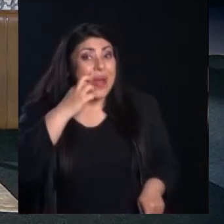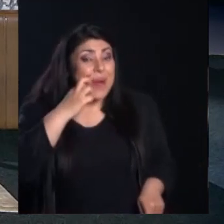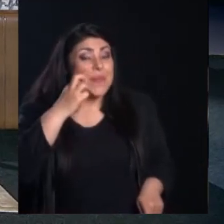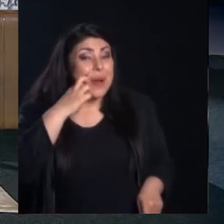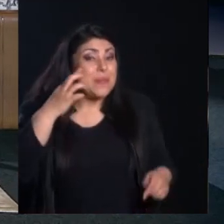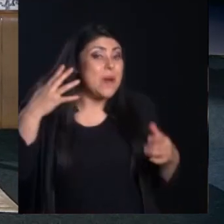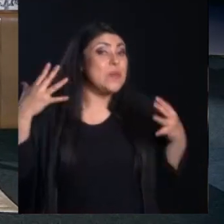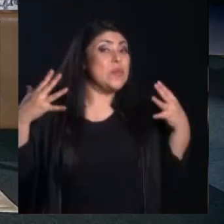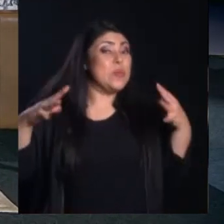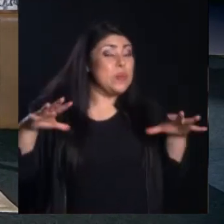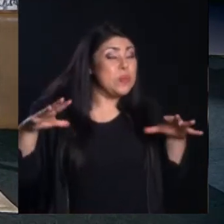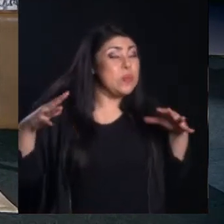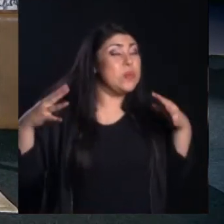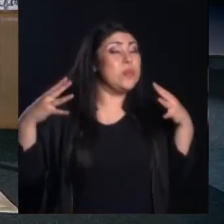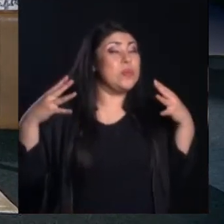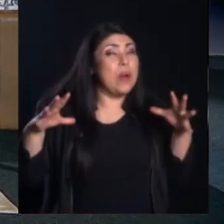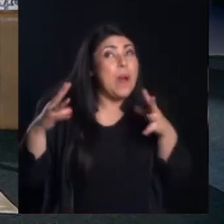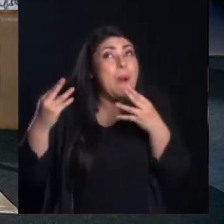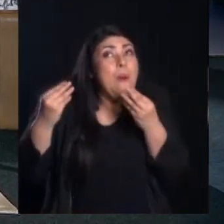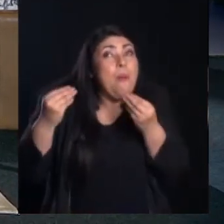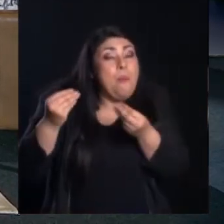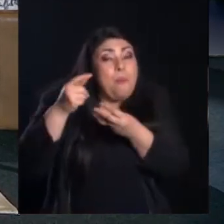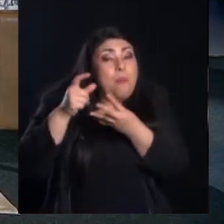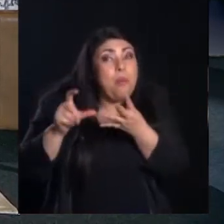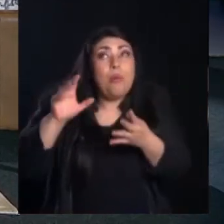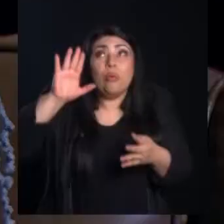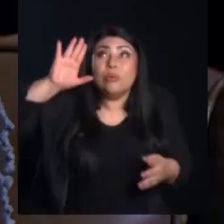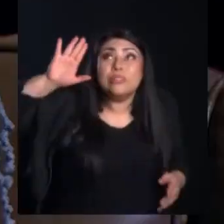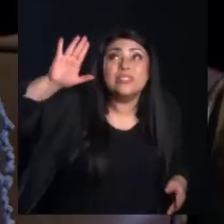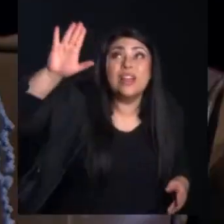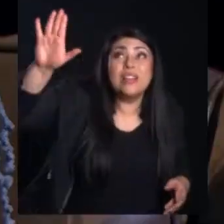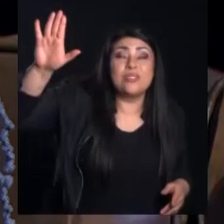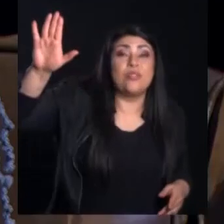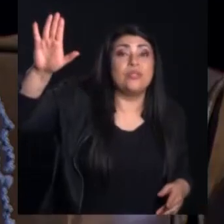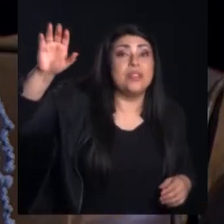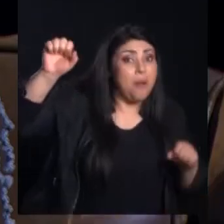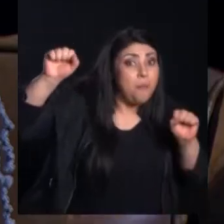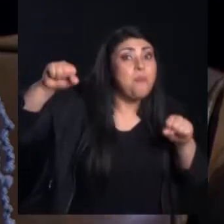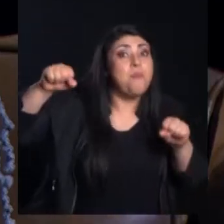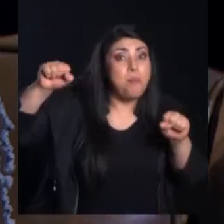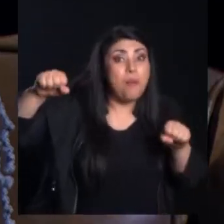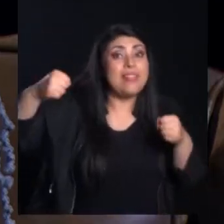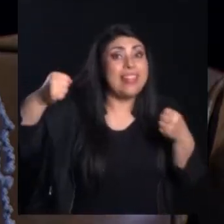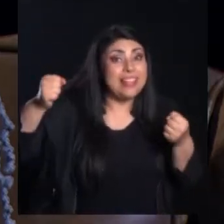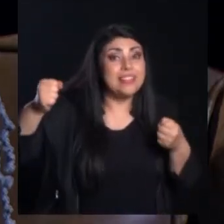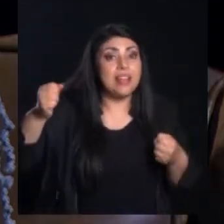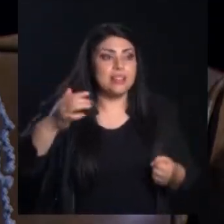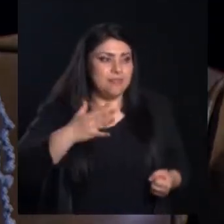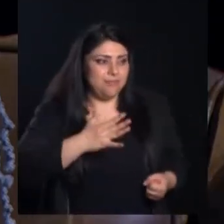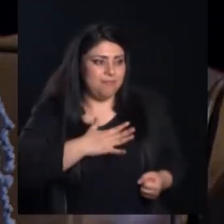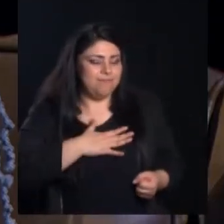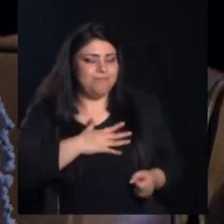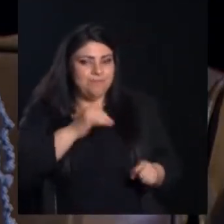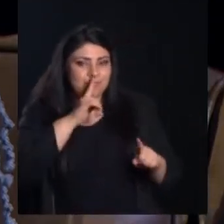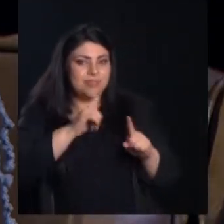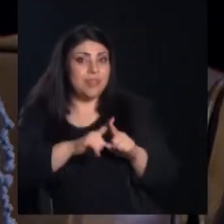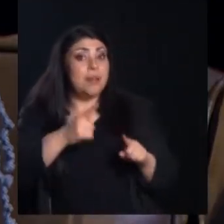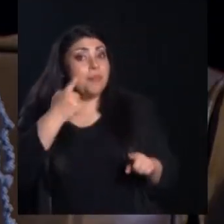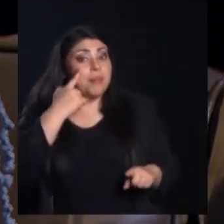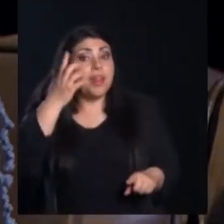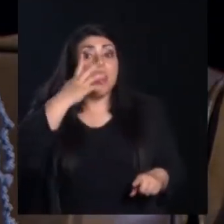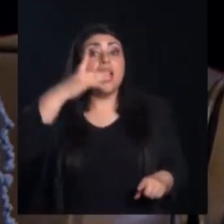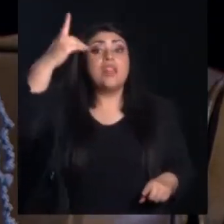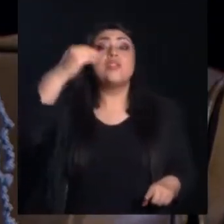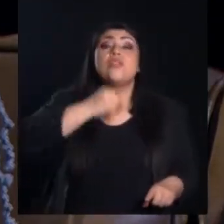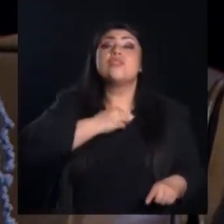papá que puede hacer muchas cosas quiere decir que el adn que él tiene también está sobre mi vida y queremos decirte que dios quiere hacer algo maravilloso